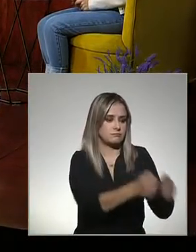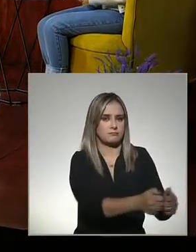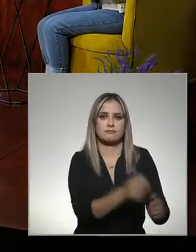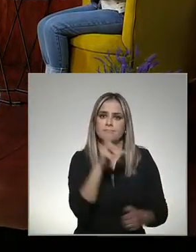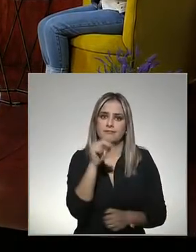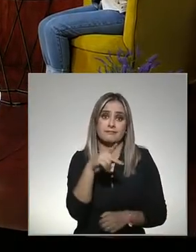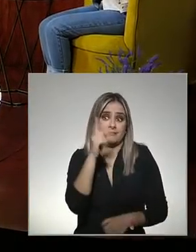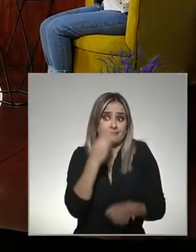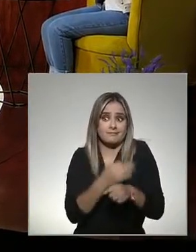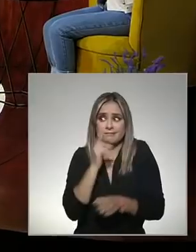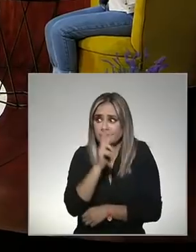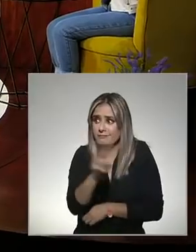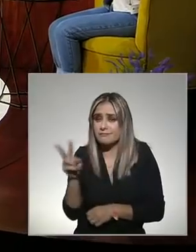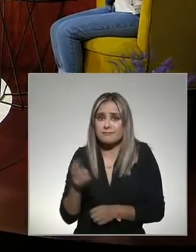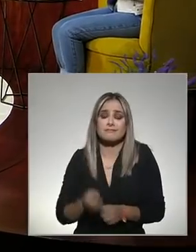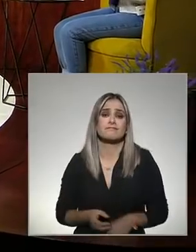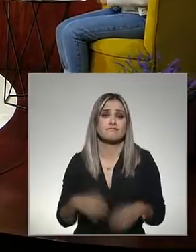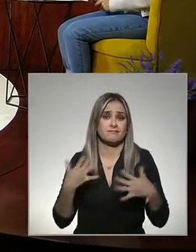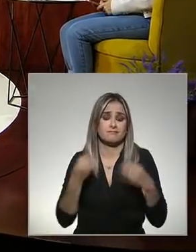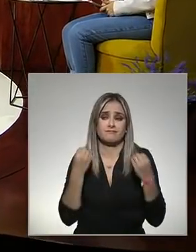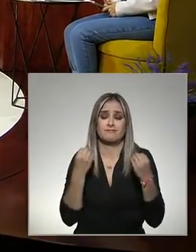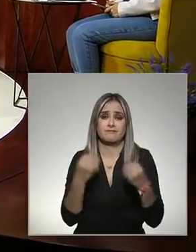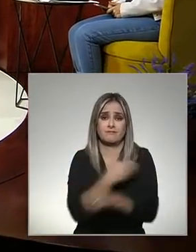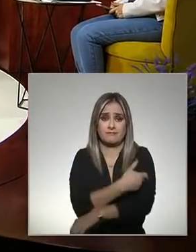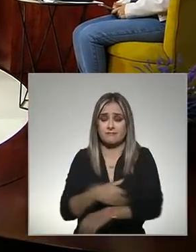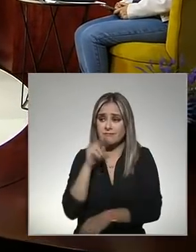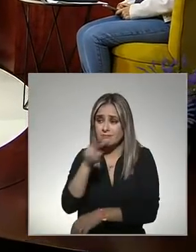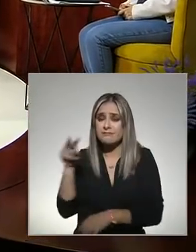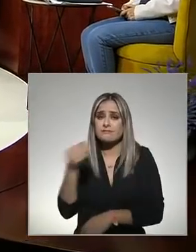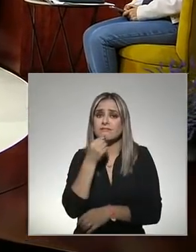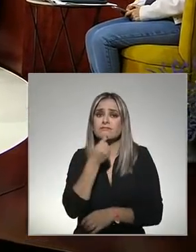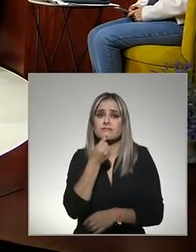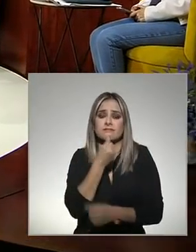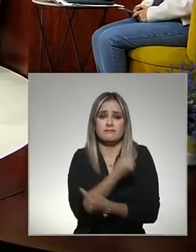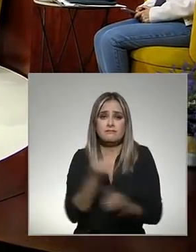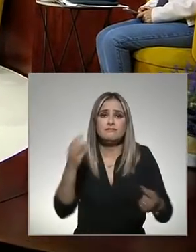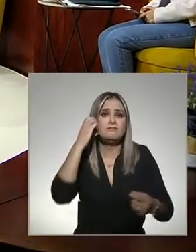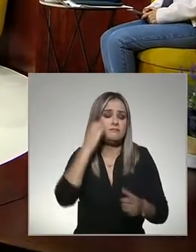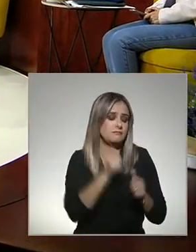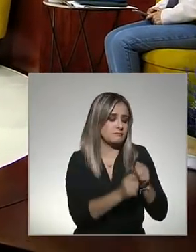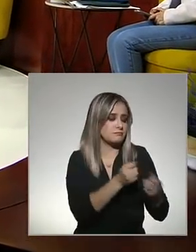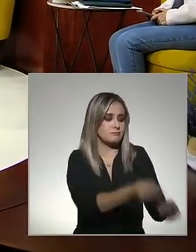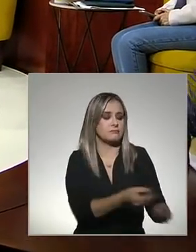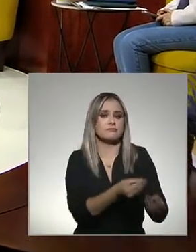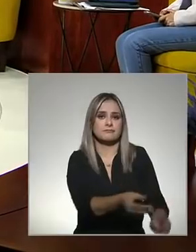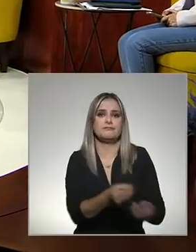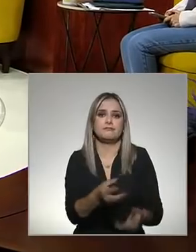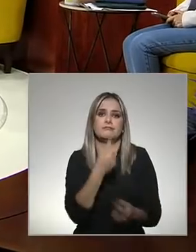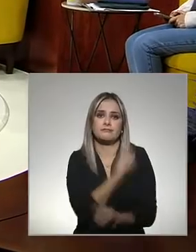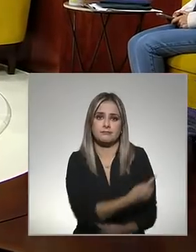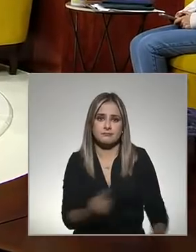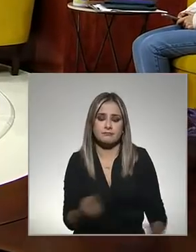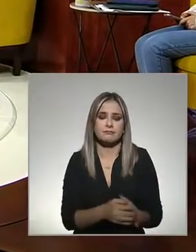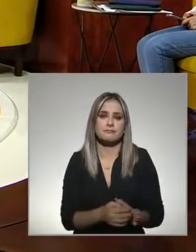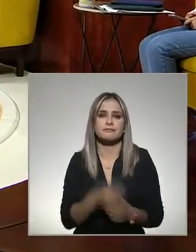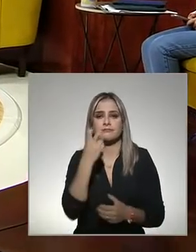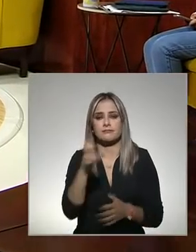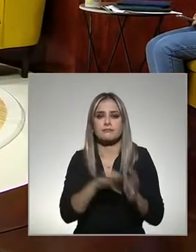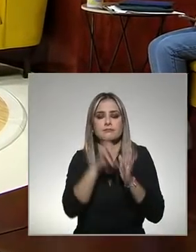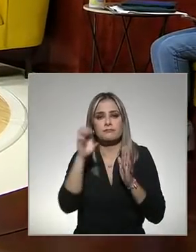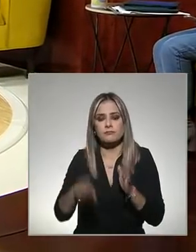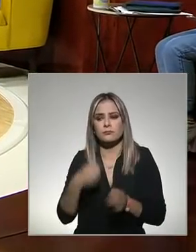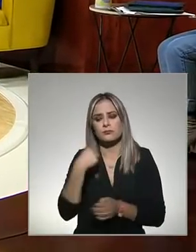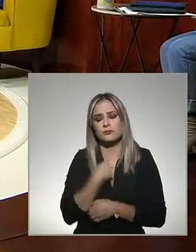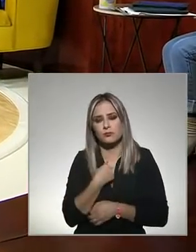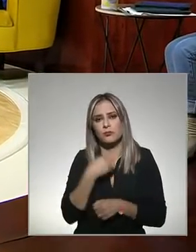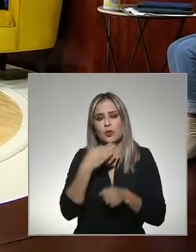es diferente, aunque lo que estamos viendo en las familias es diferente. Entonces, para quien nos está viendo, ¿cómo podemos conciliar esta parte? Si ahorita en el programa estoy viendo que,